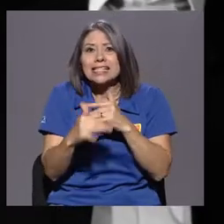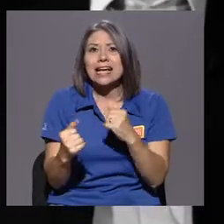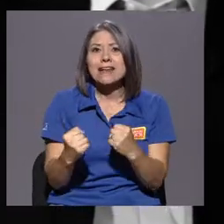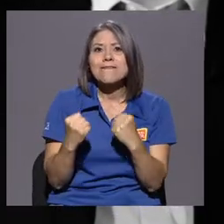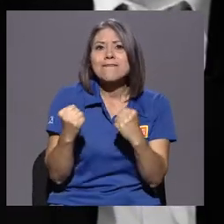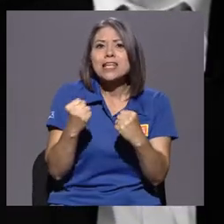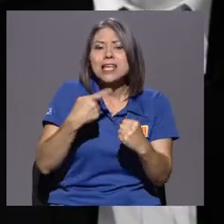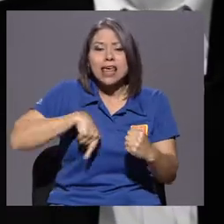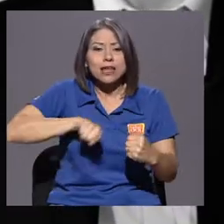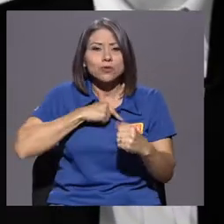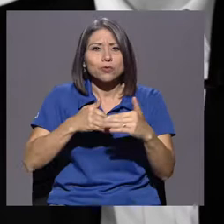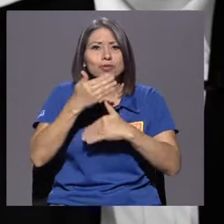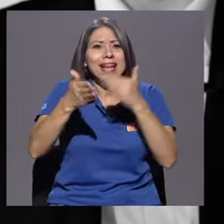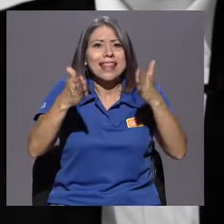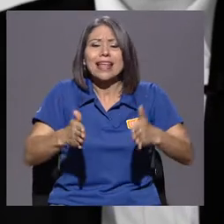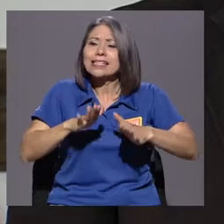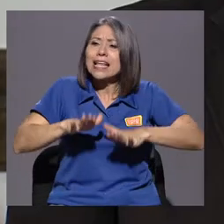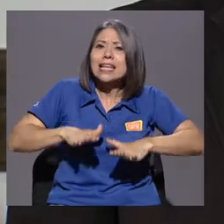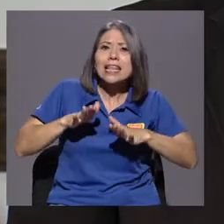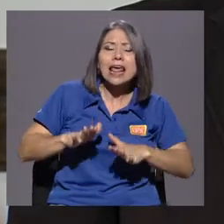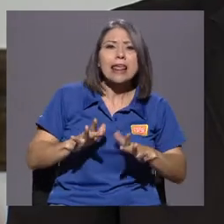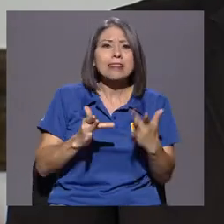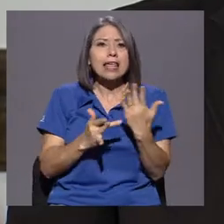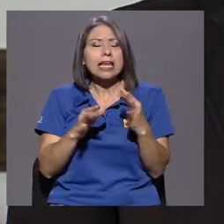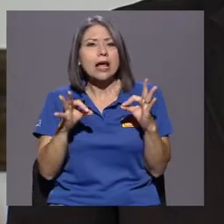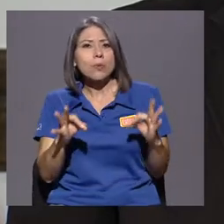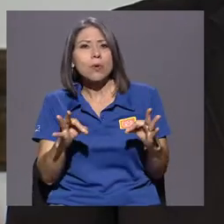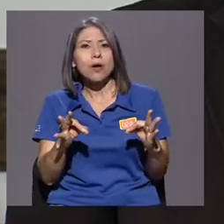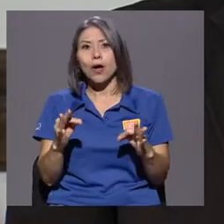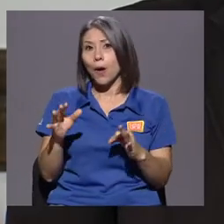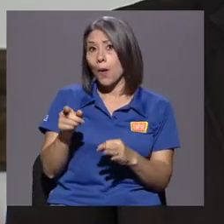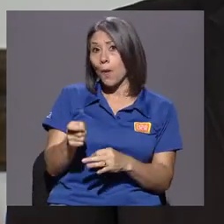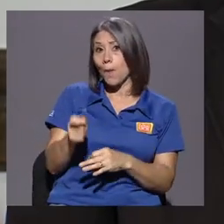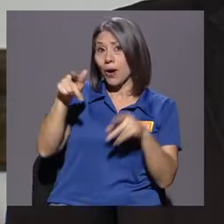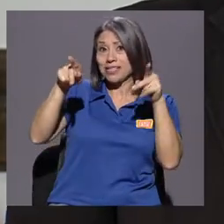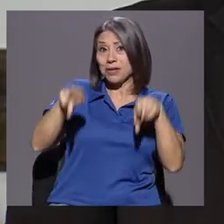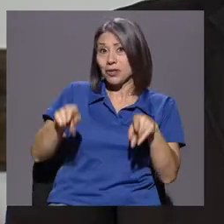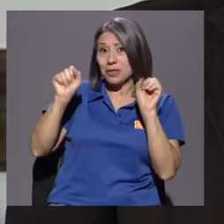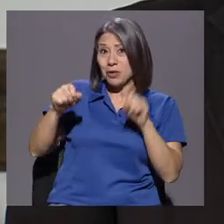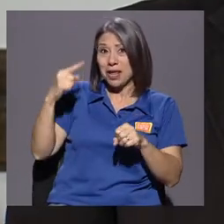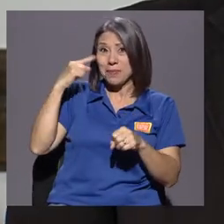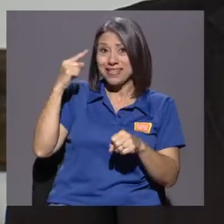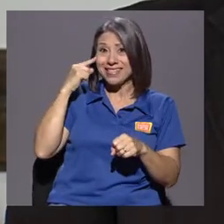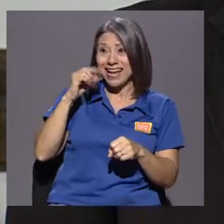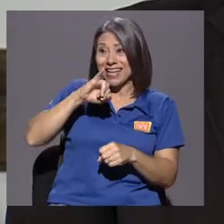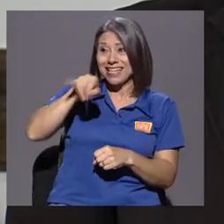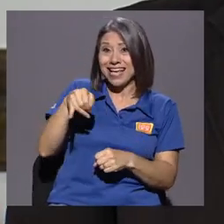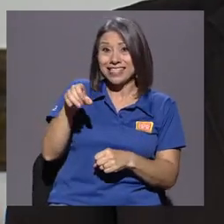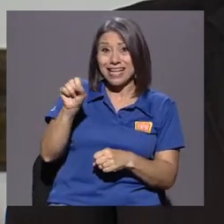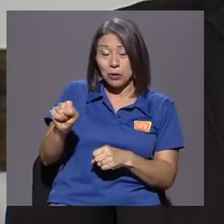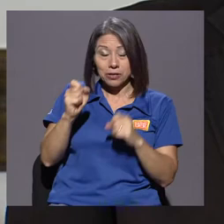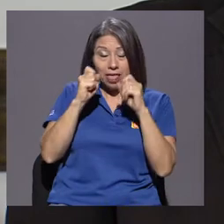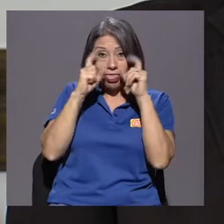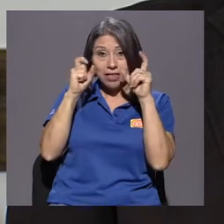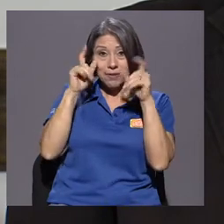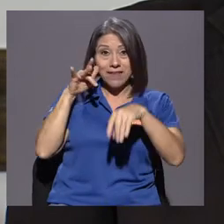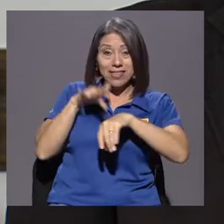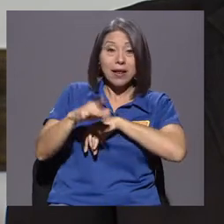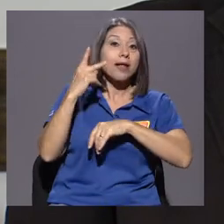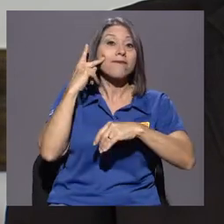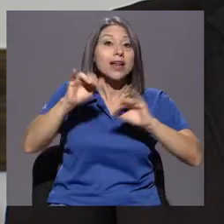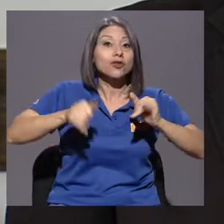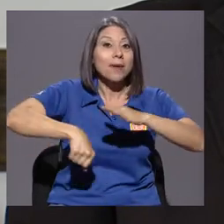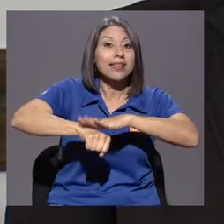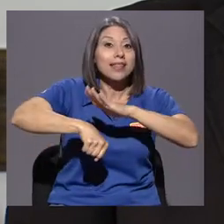serenidad de técnica de aplomo pocas personas podrían pensar que ya exacto se levantó esa madrugada sobre los partidos todos no me